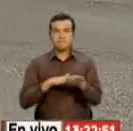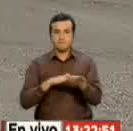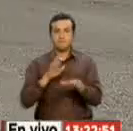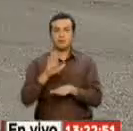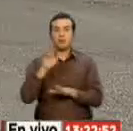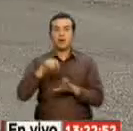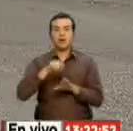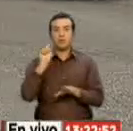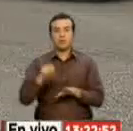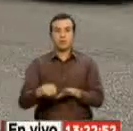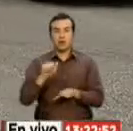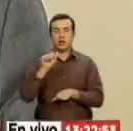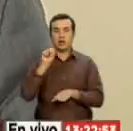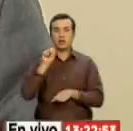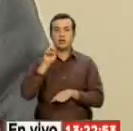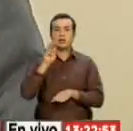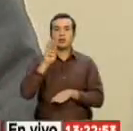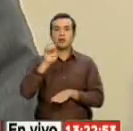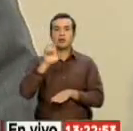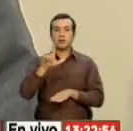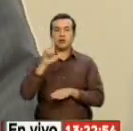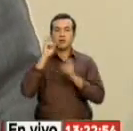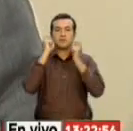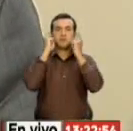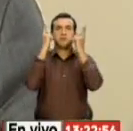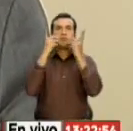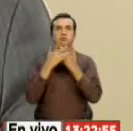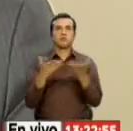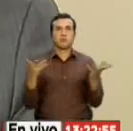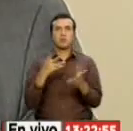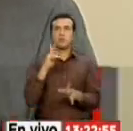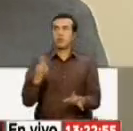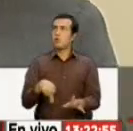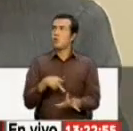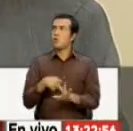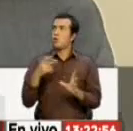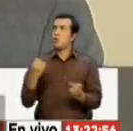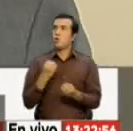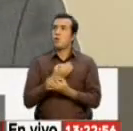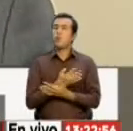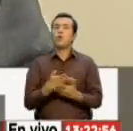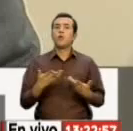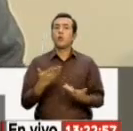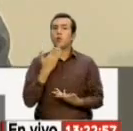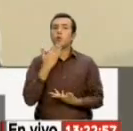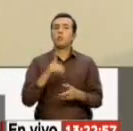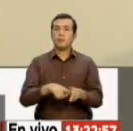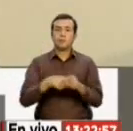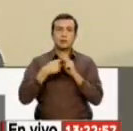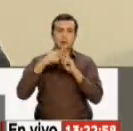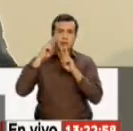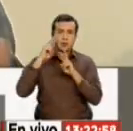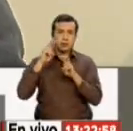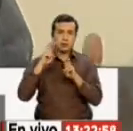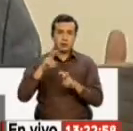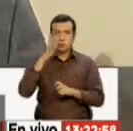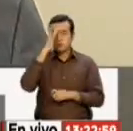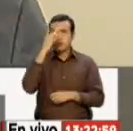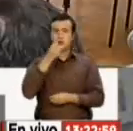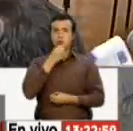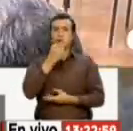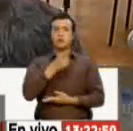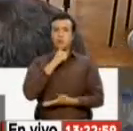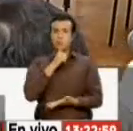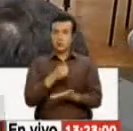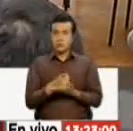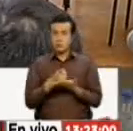su abogado defensor Aníbal Quinde. Me llama la atención que al perito hoy se le pretende iniciar una investigación por venir a decir la verdad.